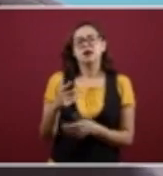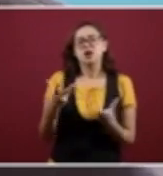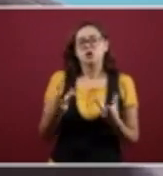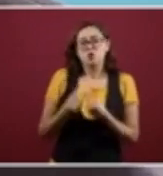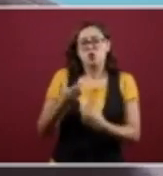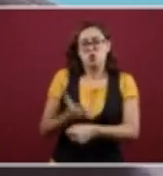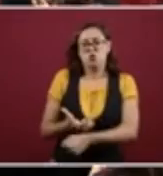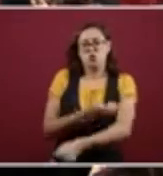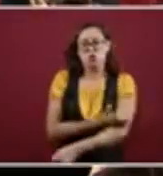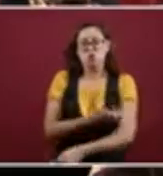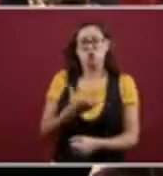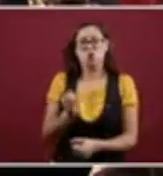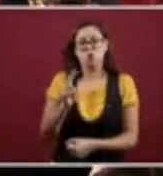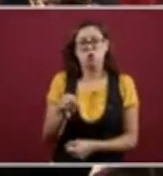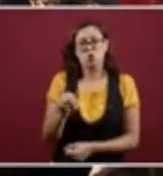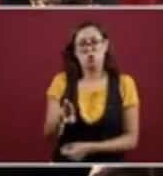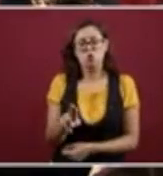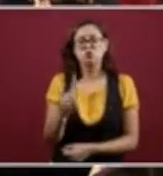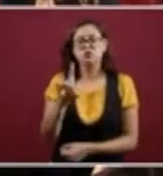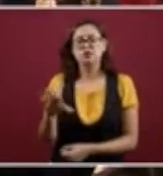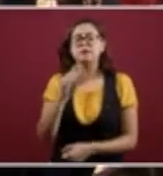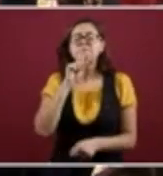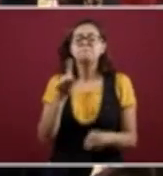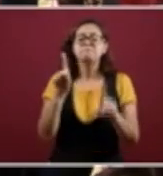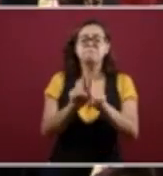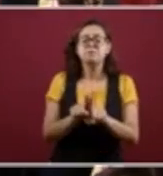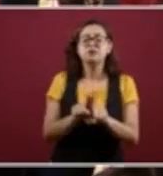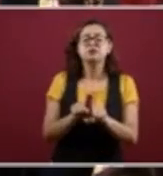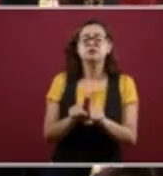la UNODC, junto con algunos otros